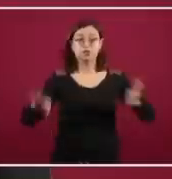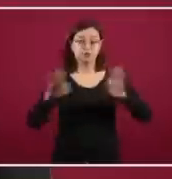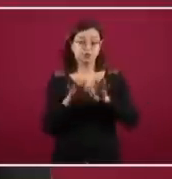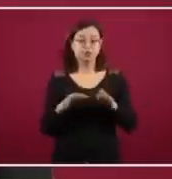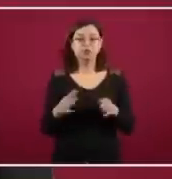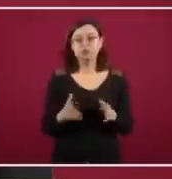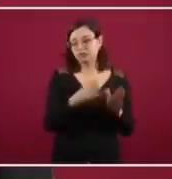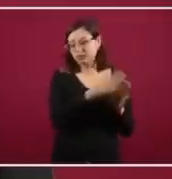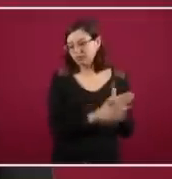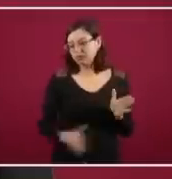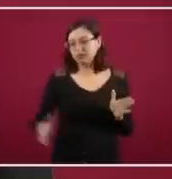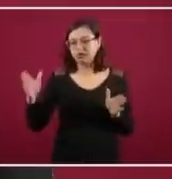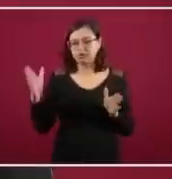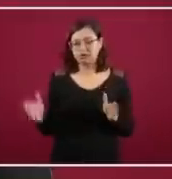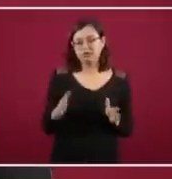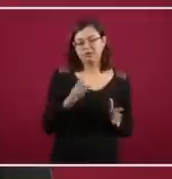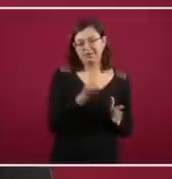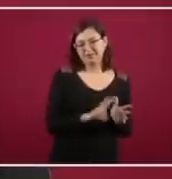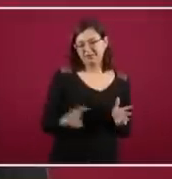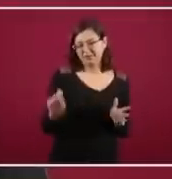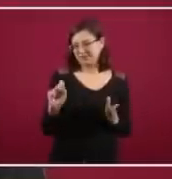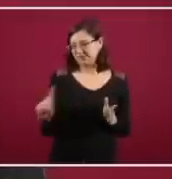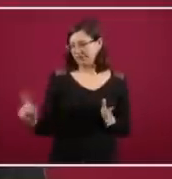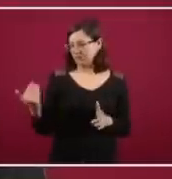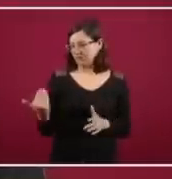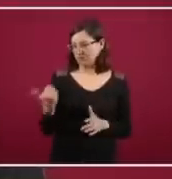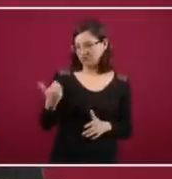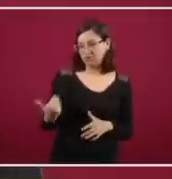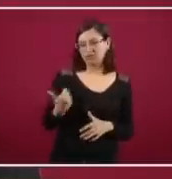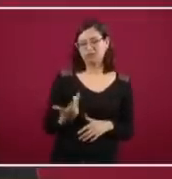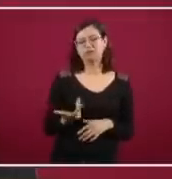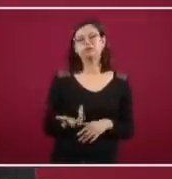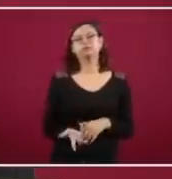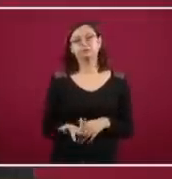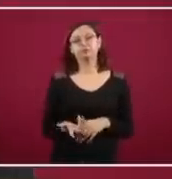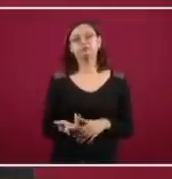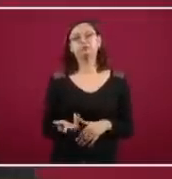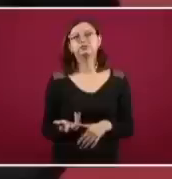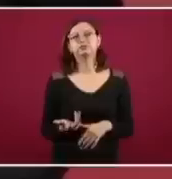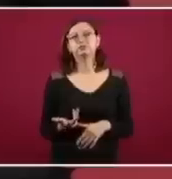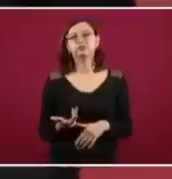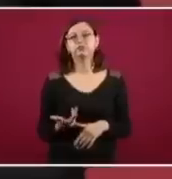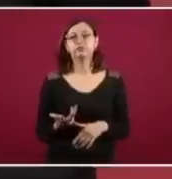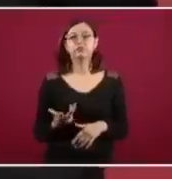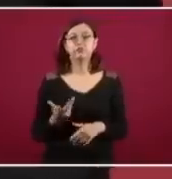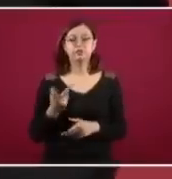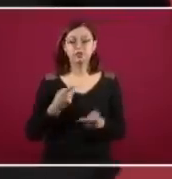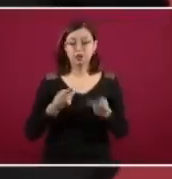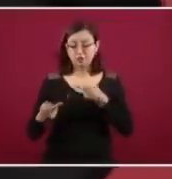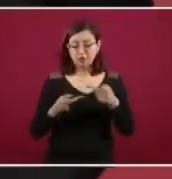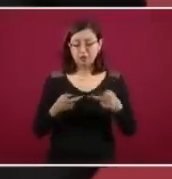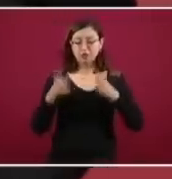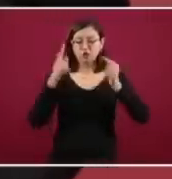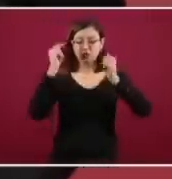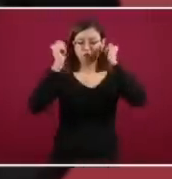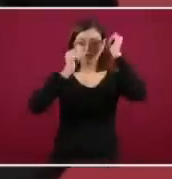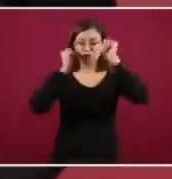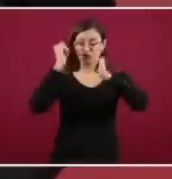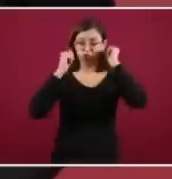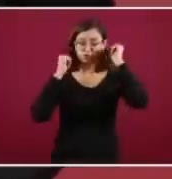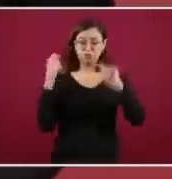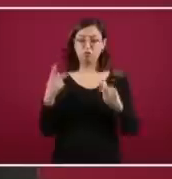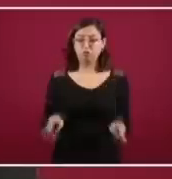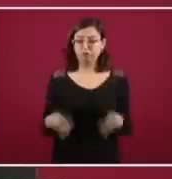destacó en este Buen Fin. Y muchos de los planes de turismo que se vendieron en esta